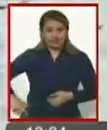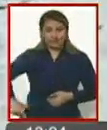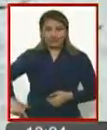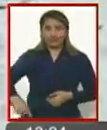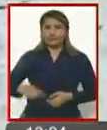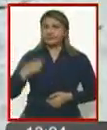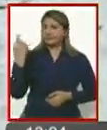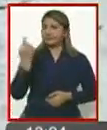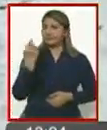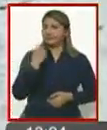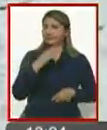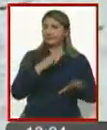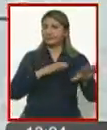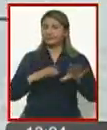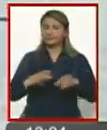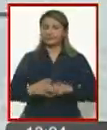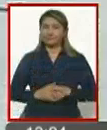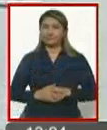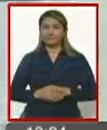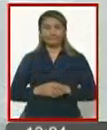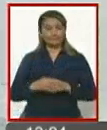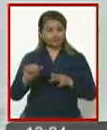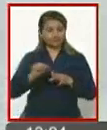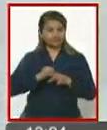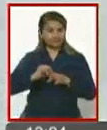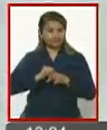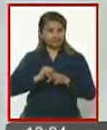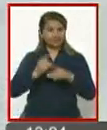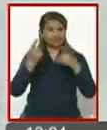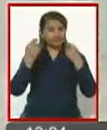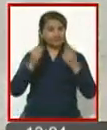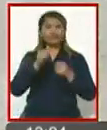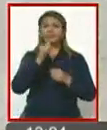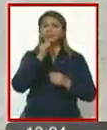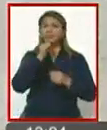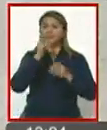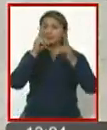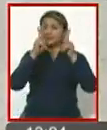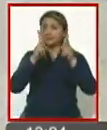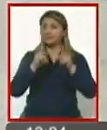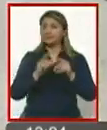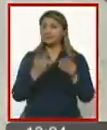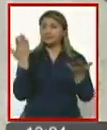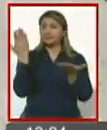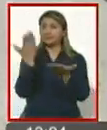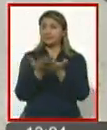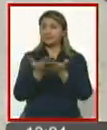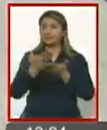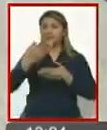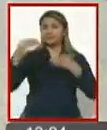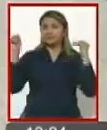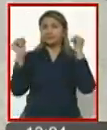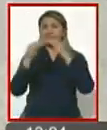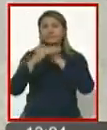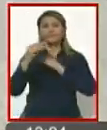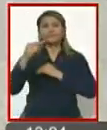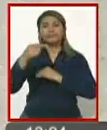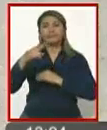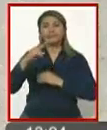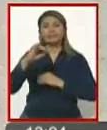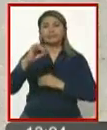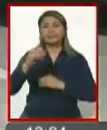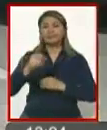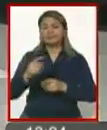como siempre, hace ensayos, pretende privar al vecino de llegar a la avenida Grigotá. El